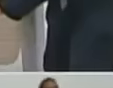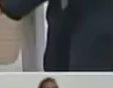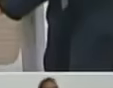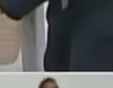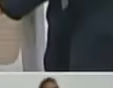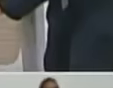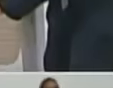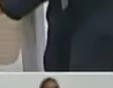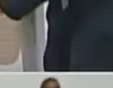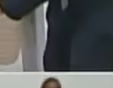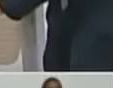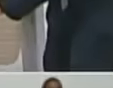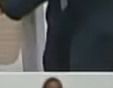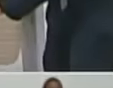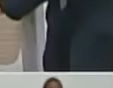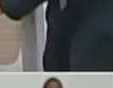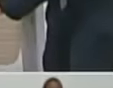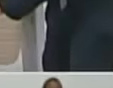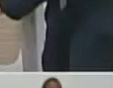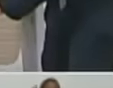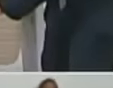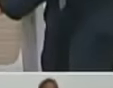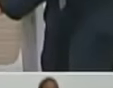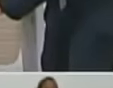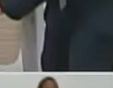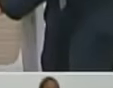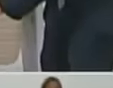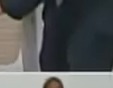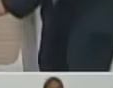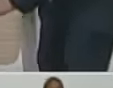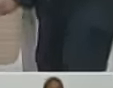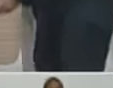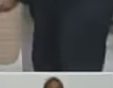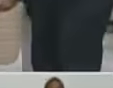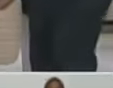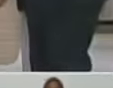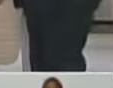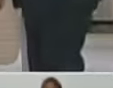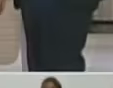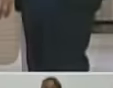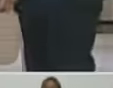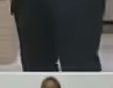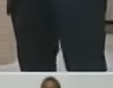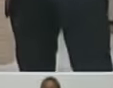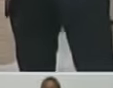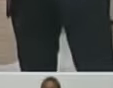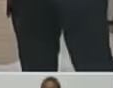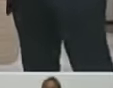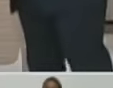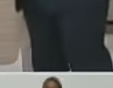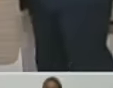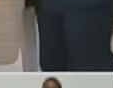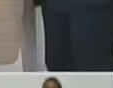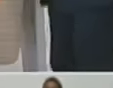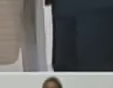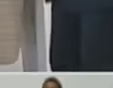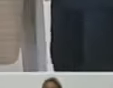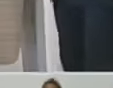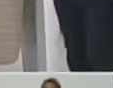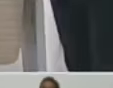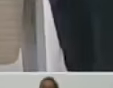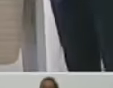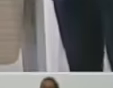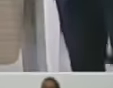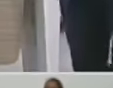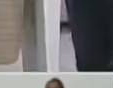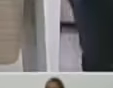se ha impulsado desde el occidente global contra nuestra nación, con un músculo propio de desarrollo integral, siempre mirando